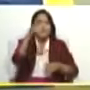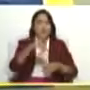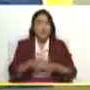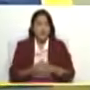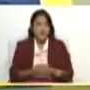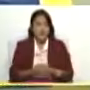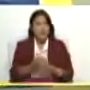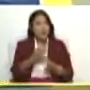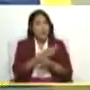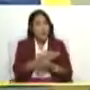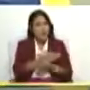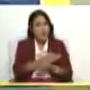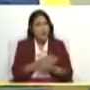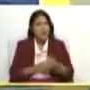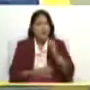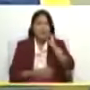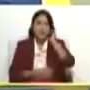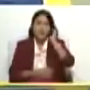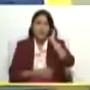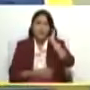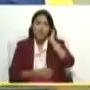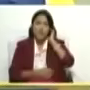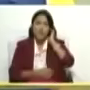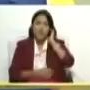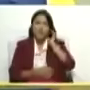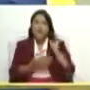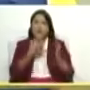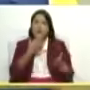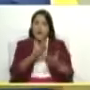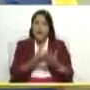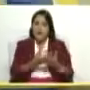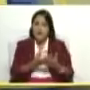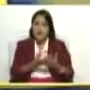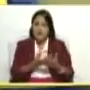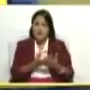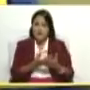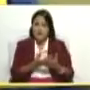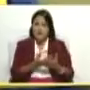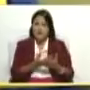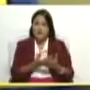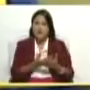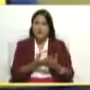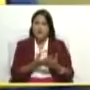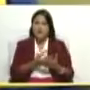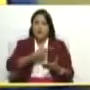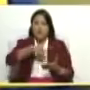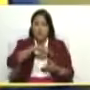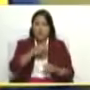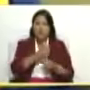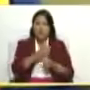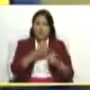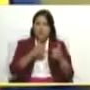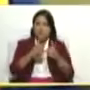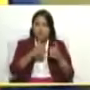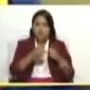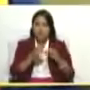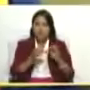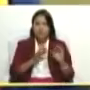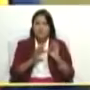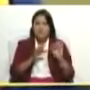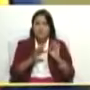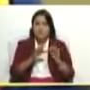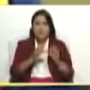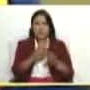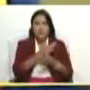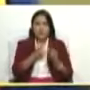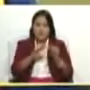entrenadores como un entrenador nuevo doy las gracias por la oportunidad Considero que lo hicimos bien y mediante el tiempo con el entrenador y los jugadores lo